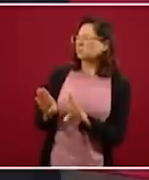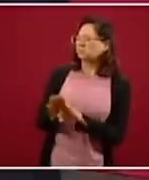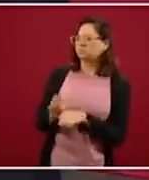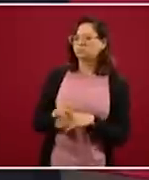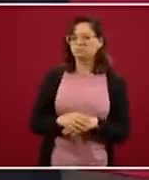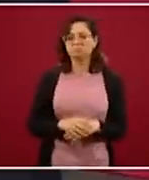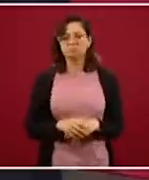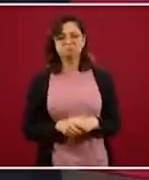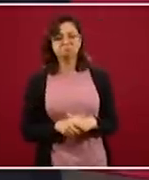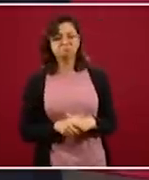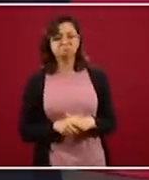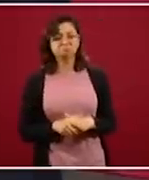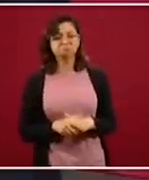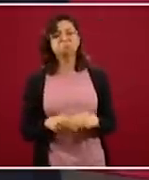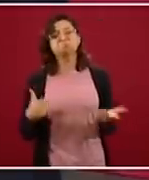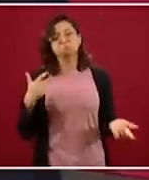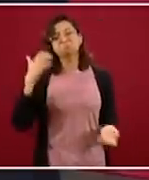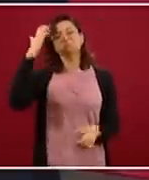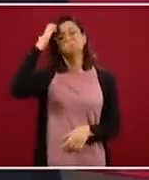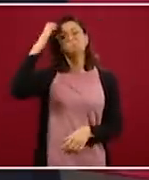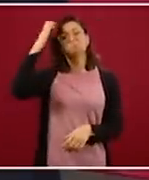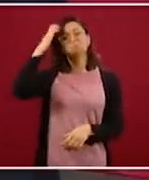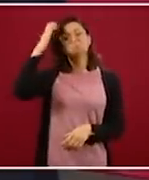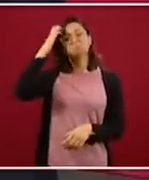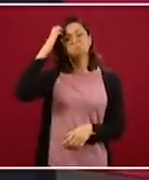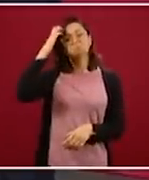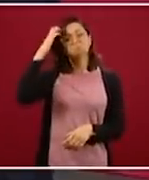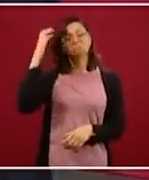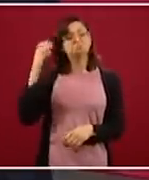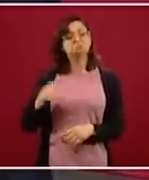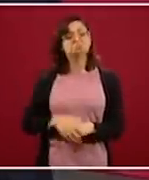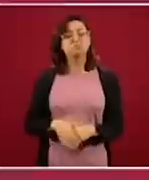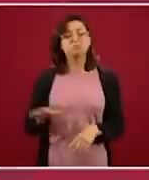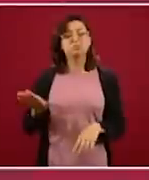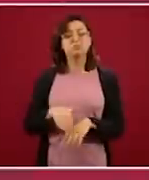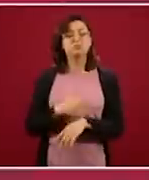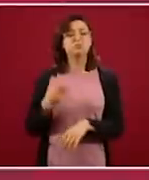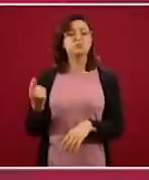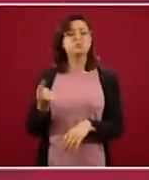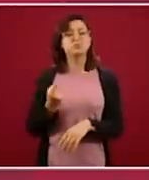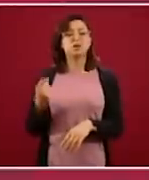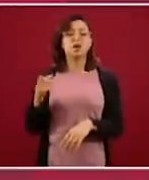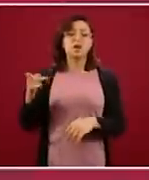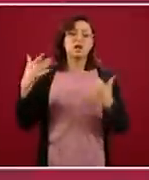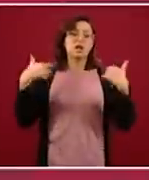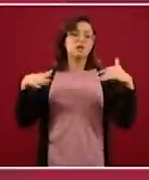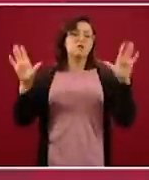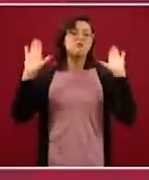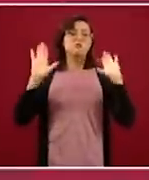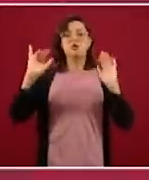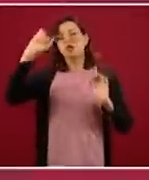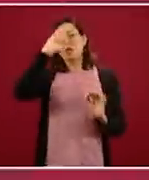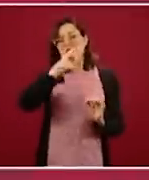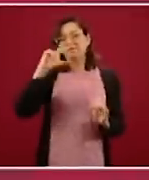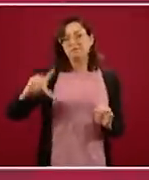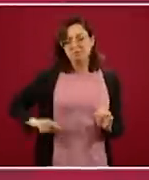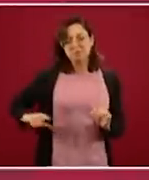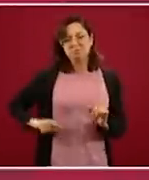No, pues yo lo conozco porque fue jefe de gobierno, lo traté.